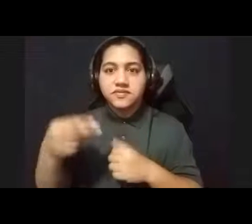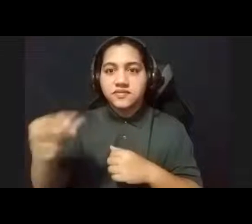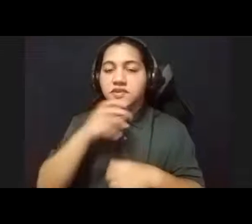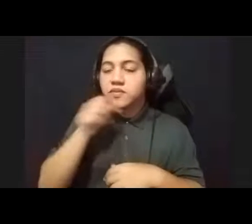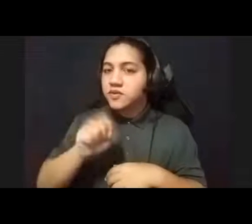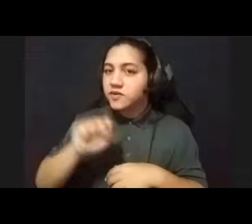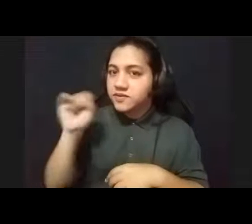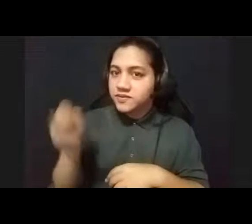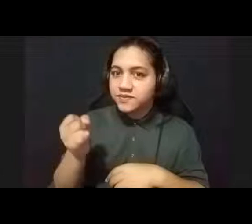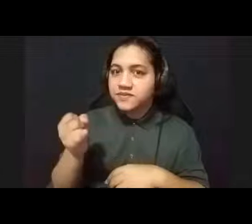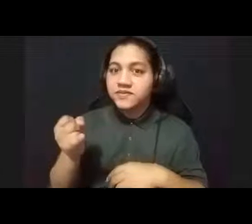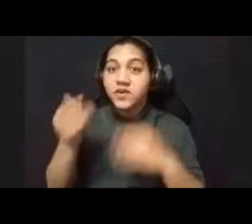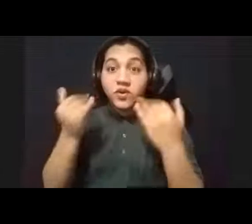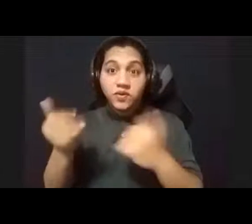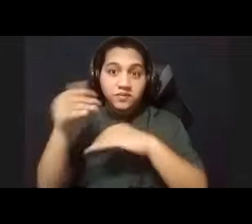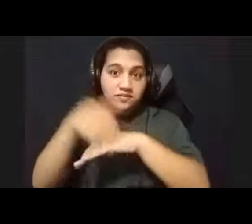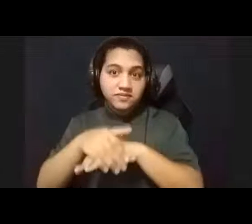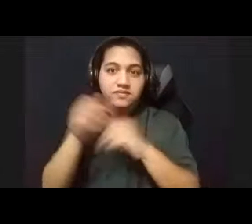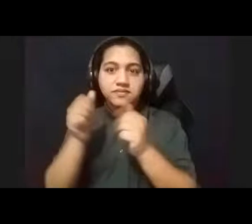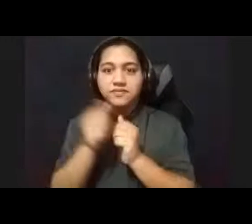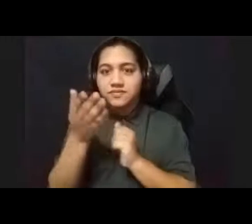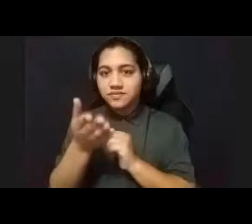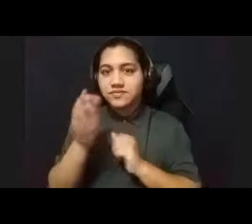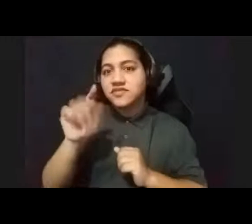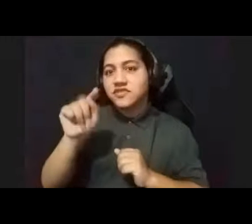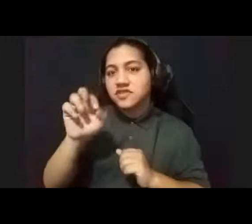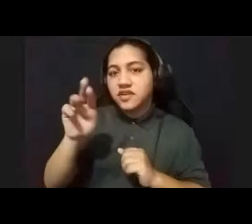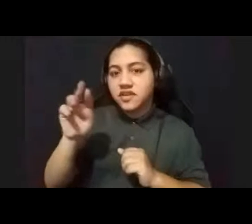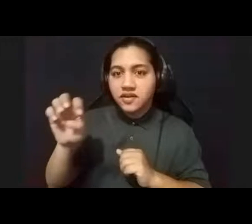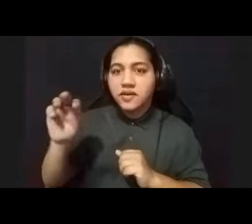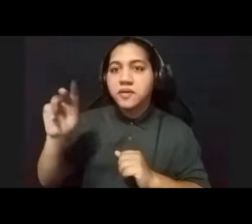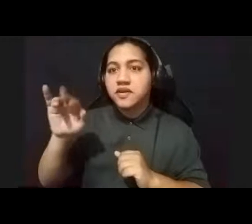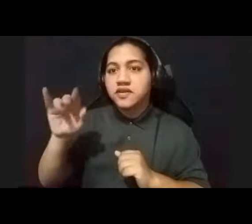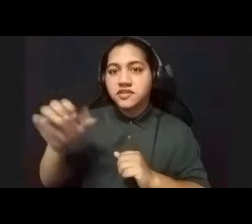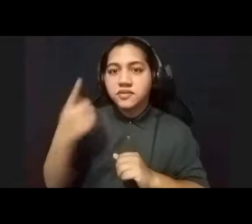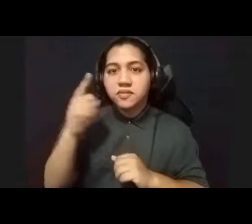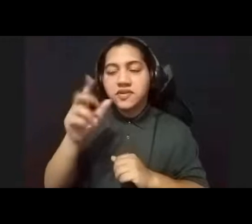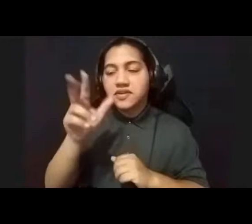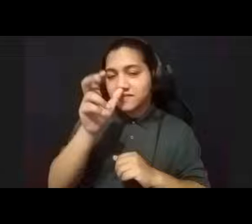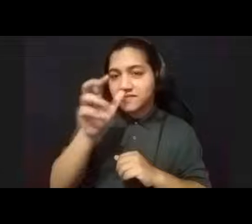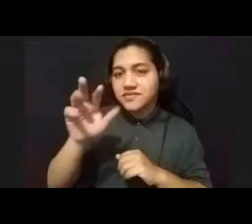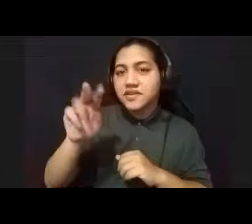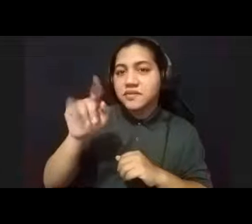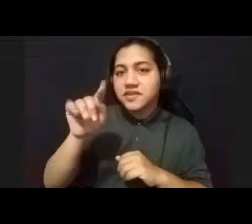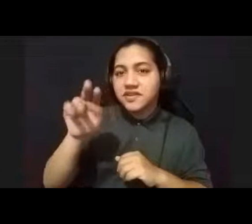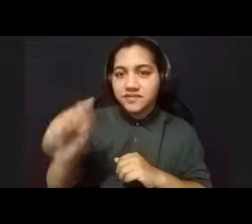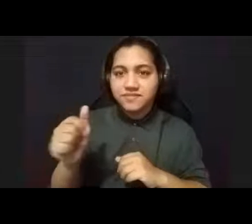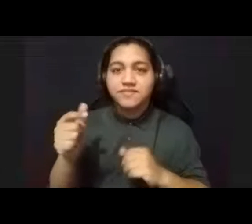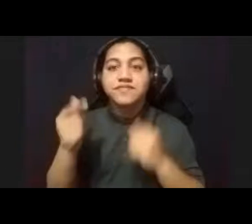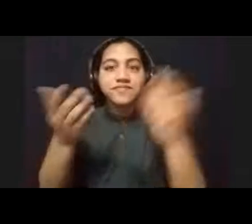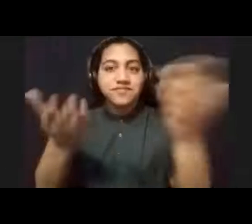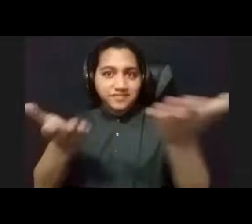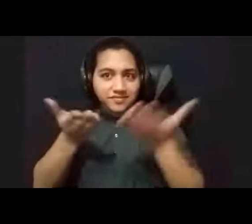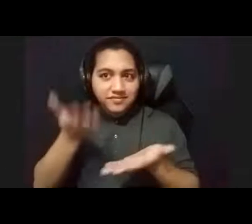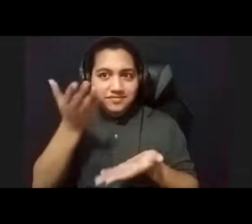Juan. Esta noche nos acompaña Tere Marichal para hablar de la cucarachita Martina. Así que le daremos la bienvenida